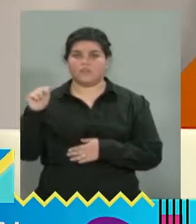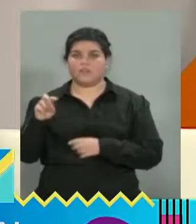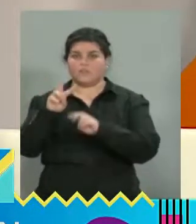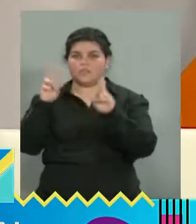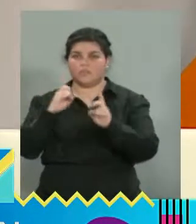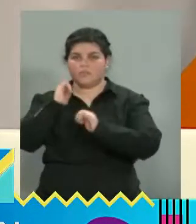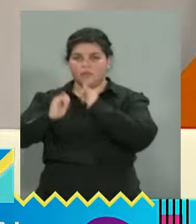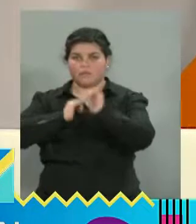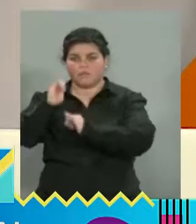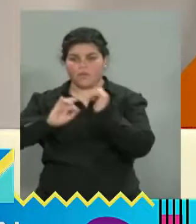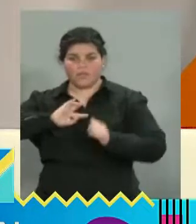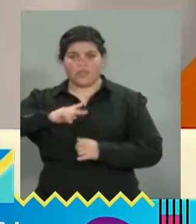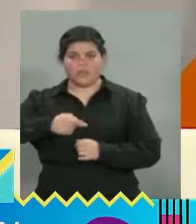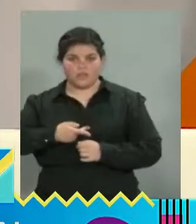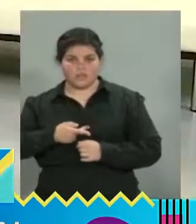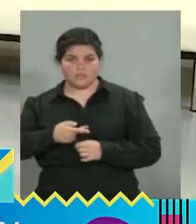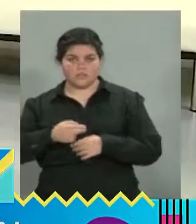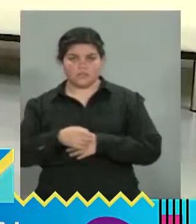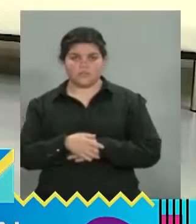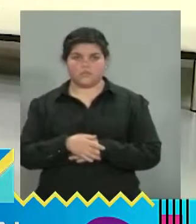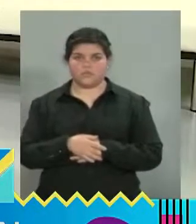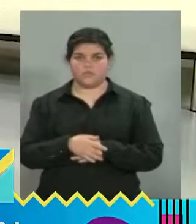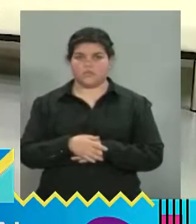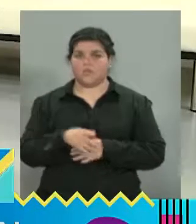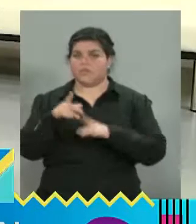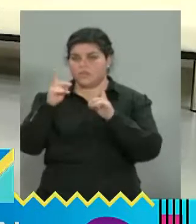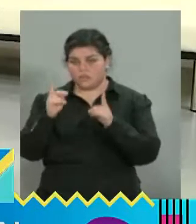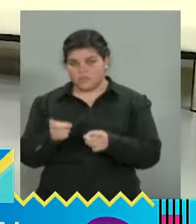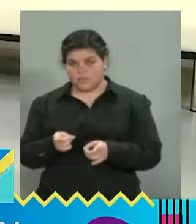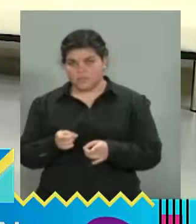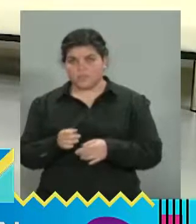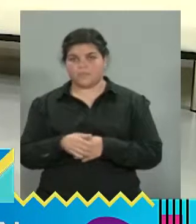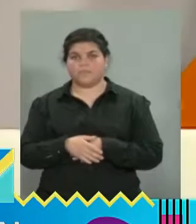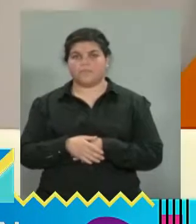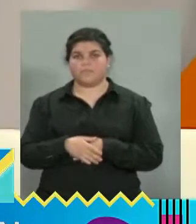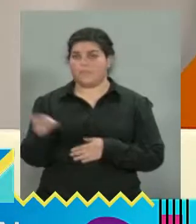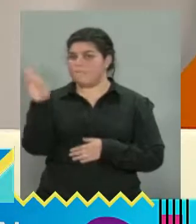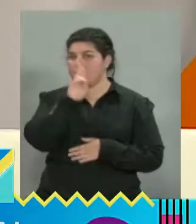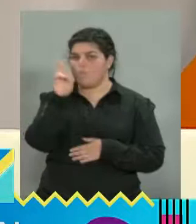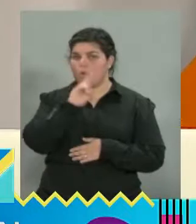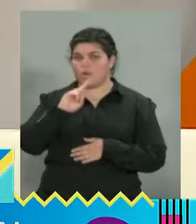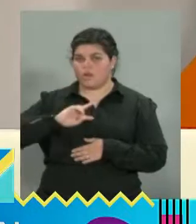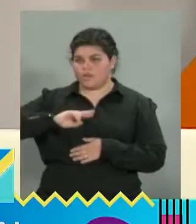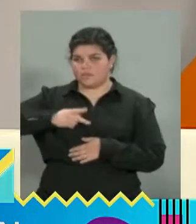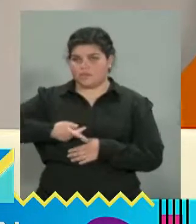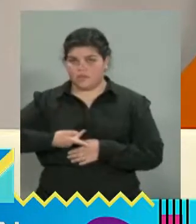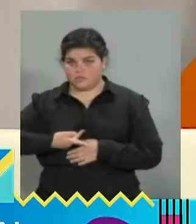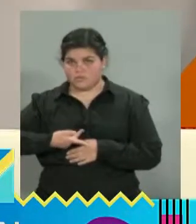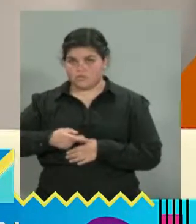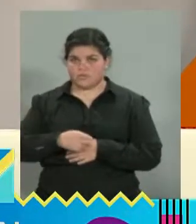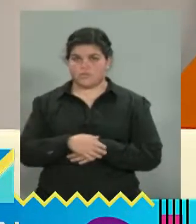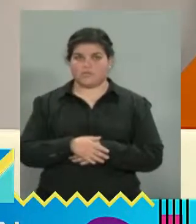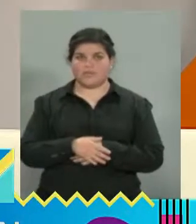a las personas trans, ¿sí? Y en especial, tal vez, a las mujeres trans, ¿sí? Que son las